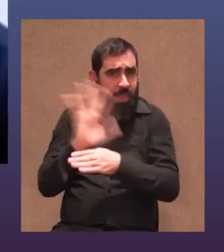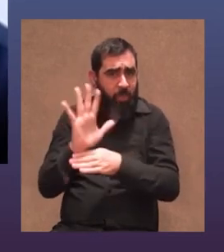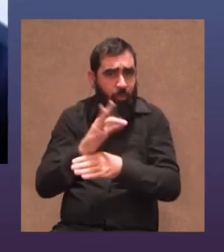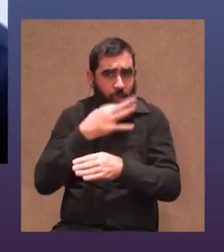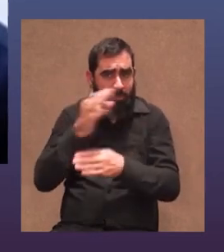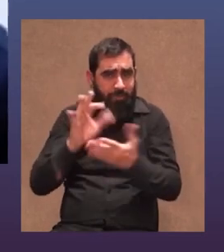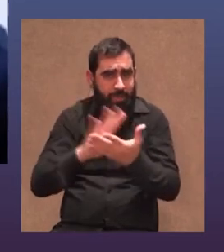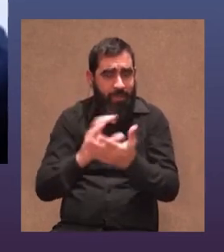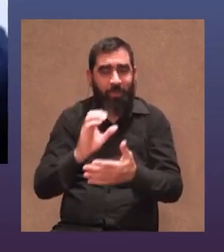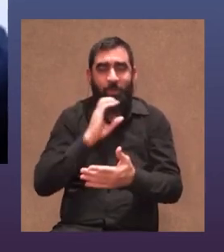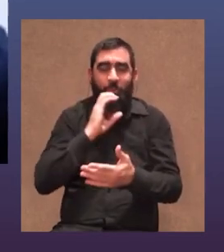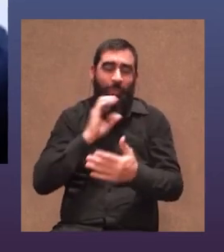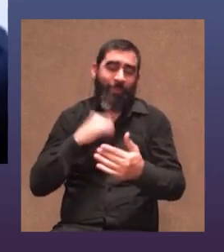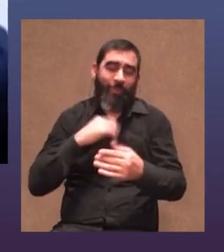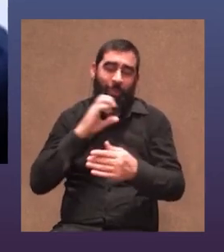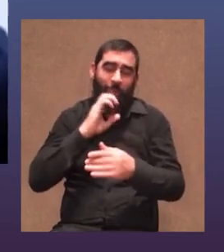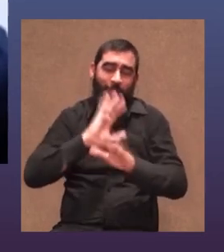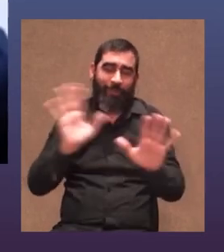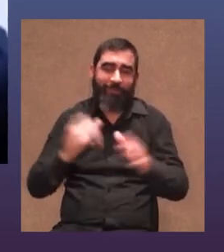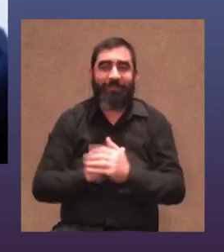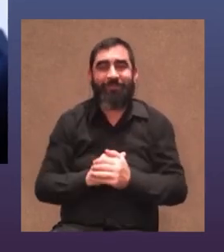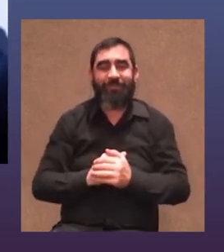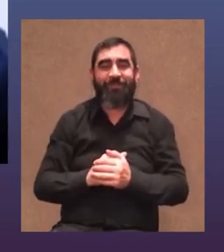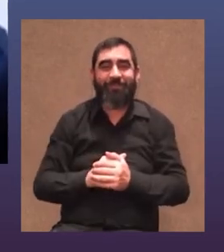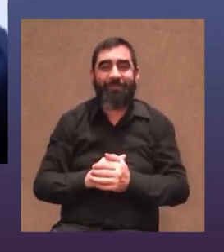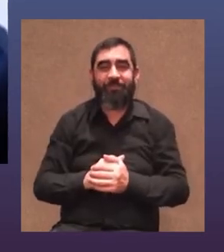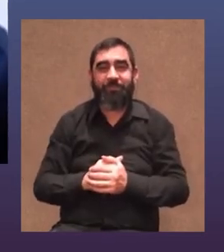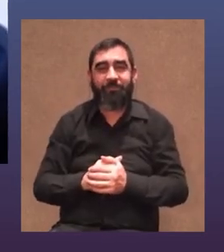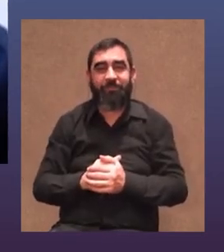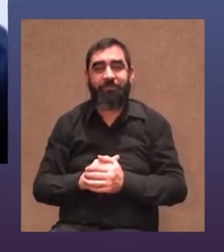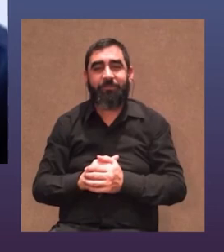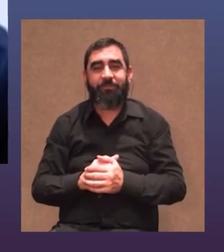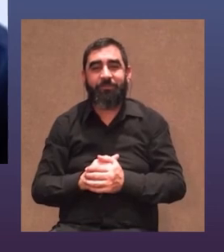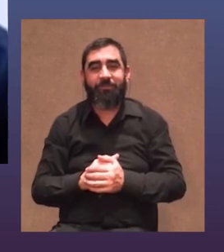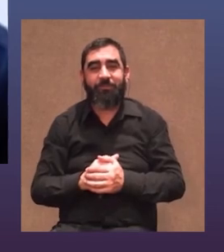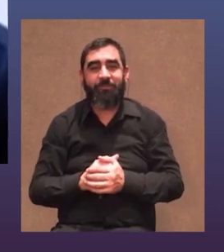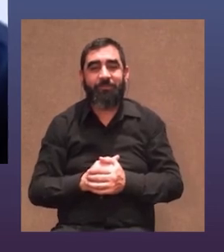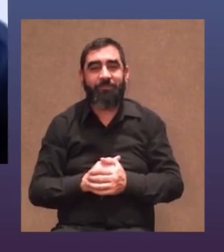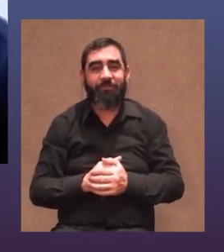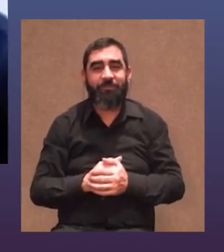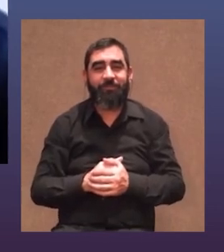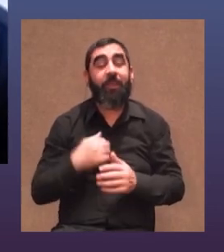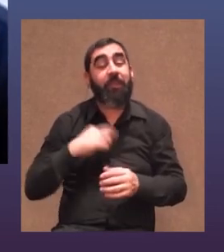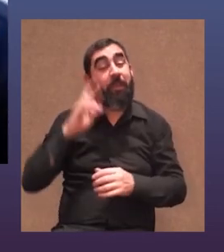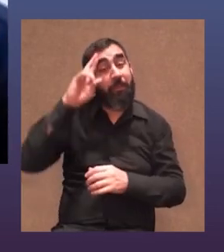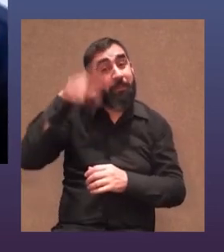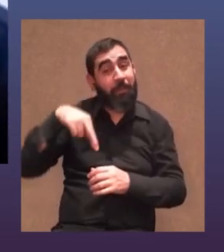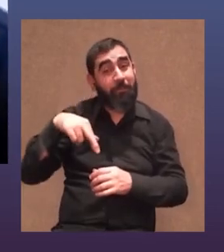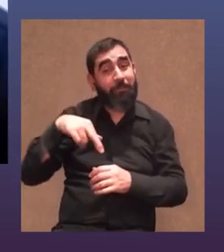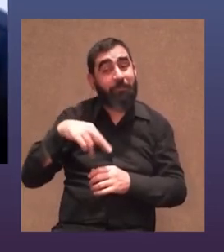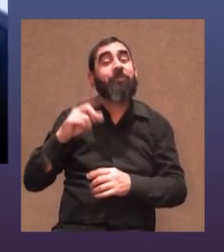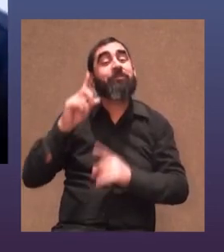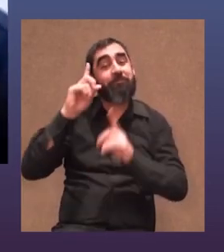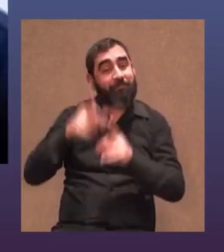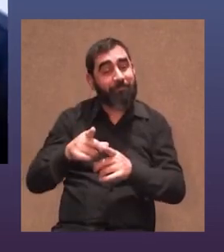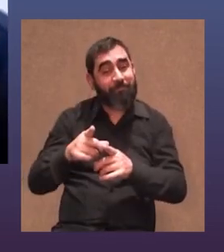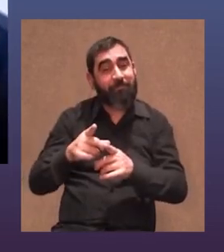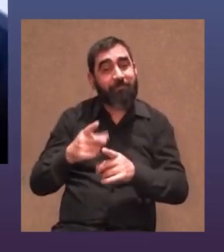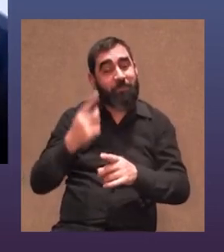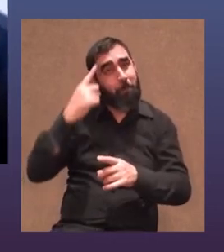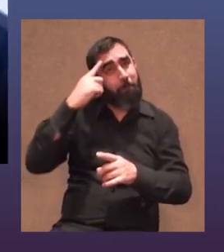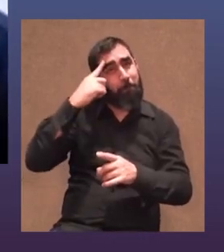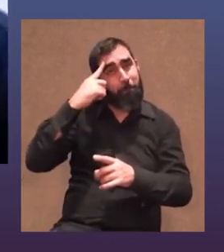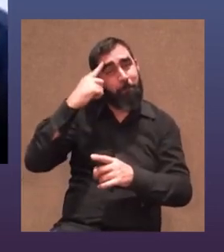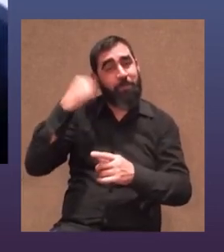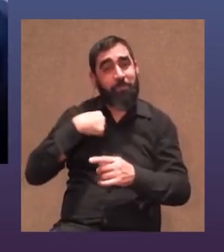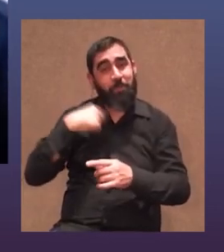chiste. No sé, pero bueno. No, te tenés razón, no vino solo. Pensé, pues sabés que me quedé pensando,